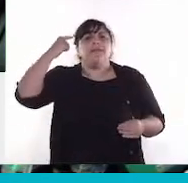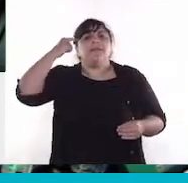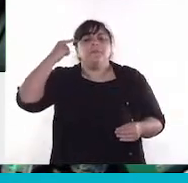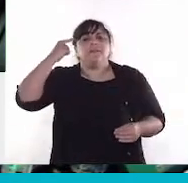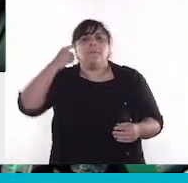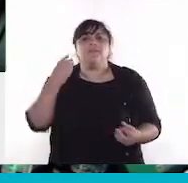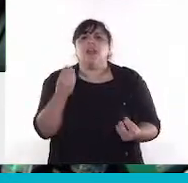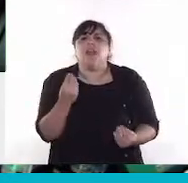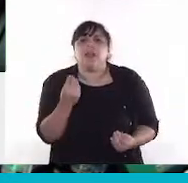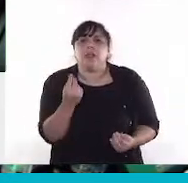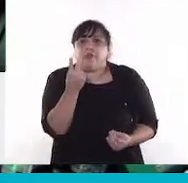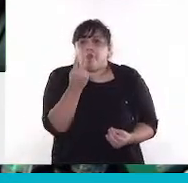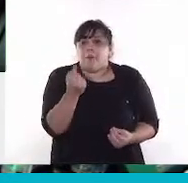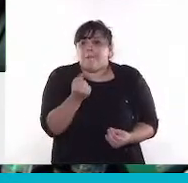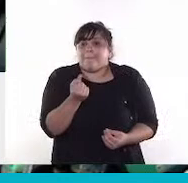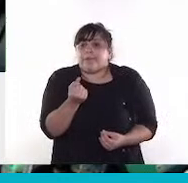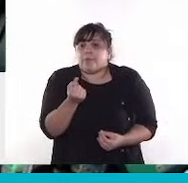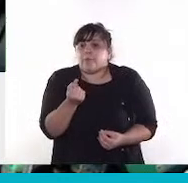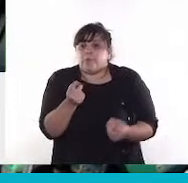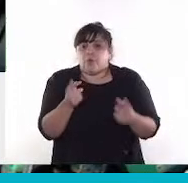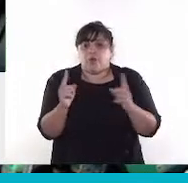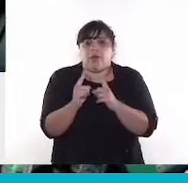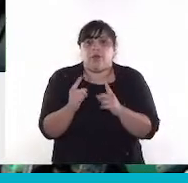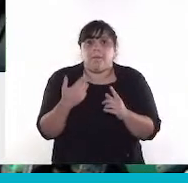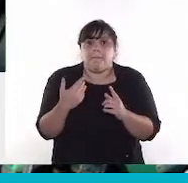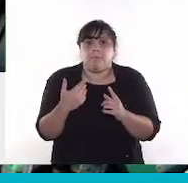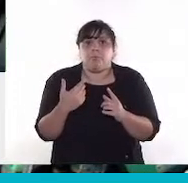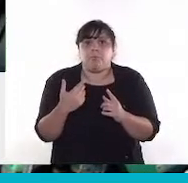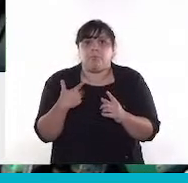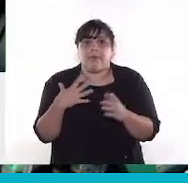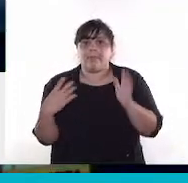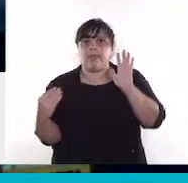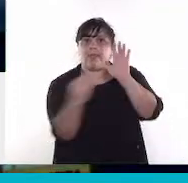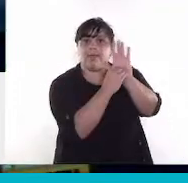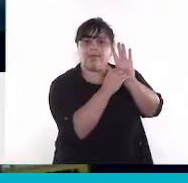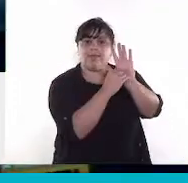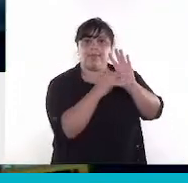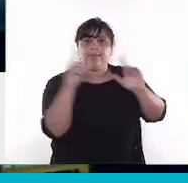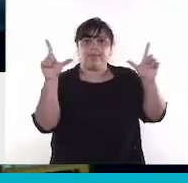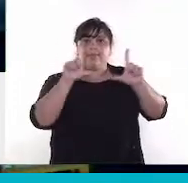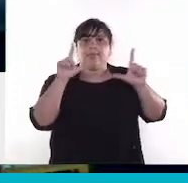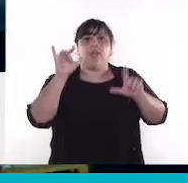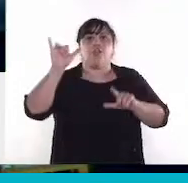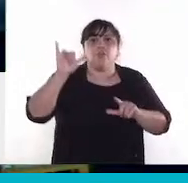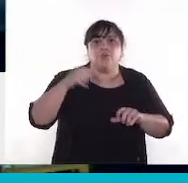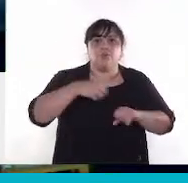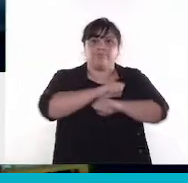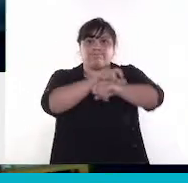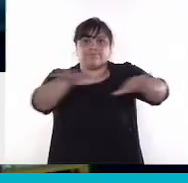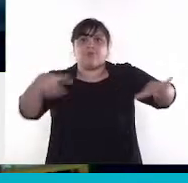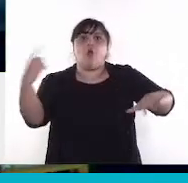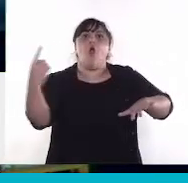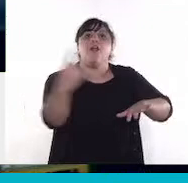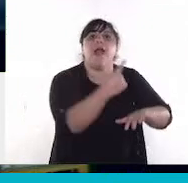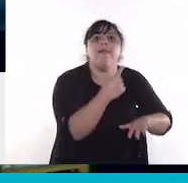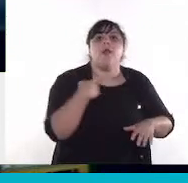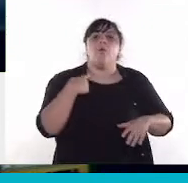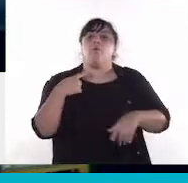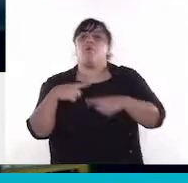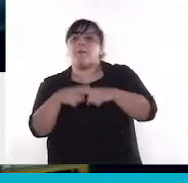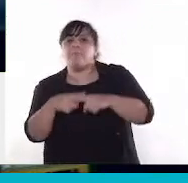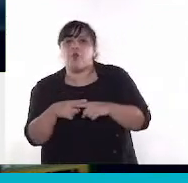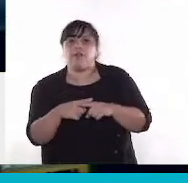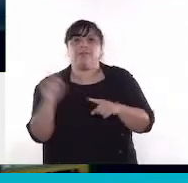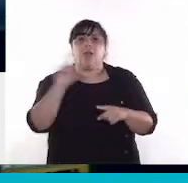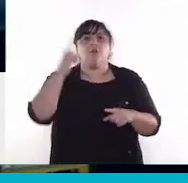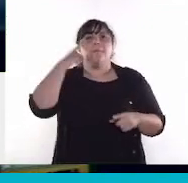en los 2 minutos que pueden llegar a quedar registrados en la red social de cada uno de los legisladores, y no en el debate y el aporte a